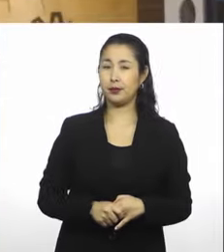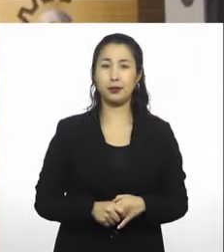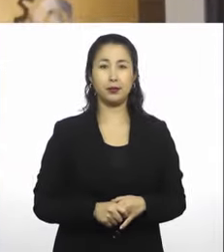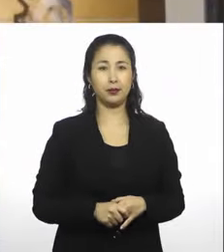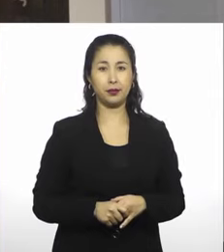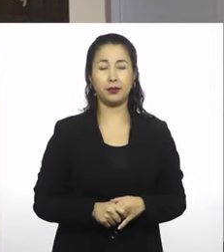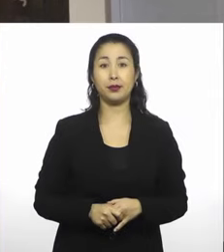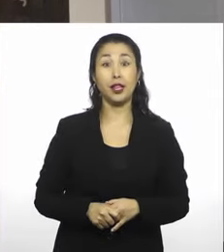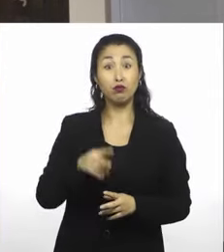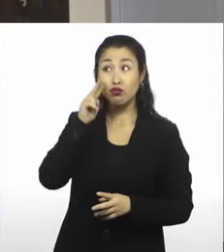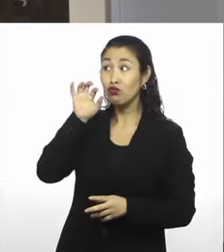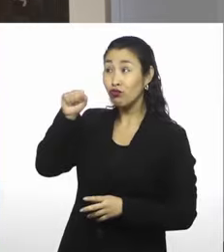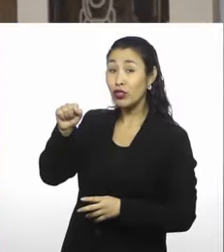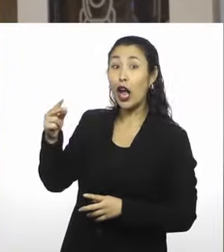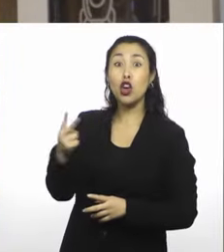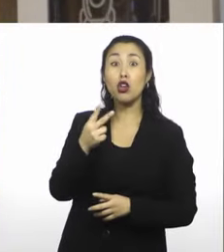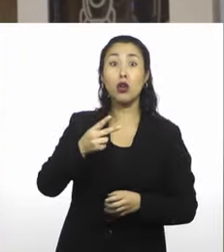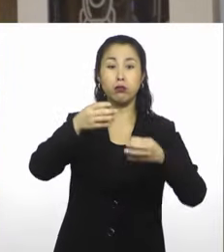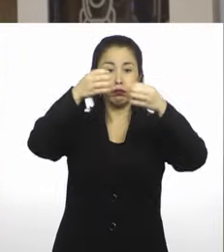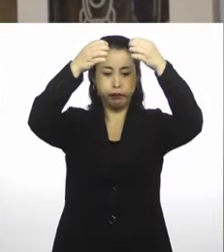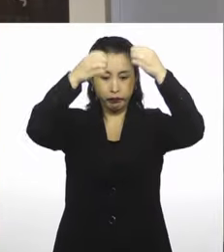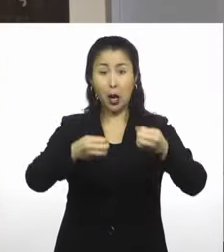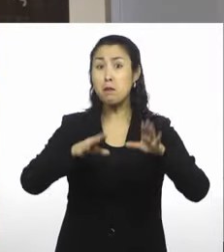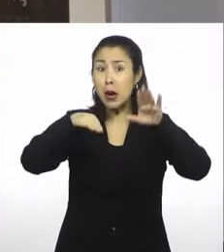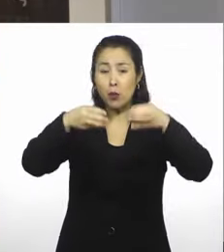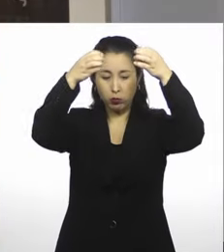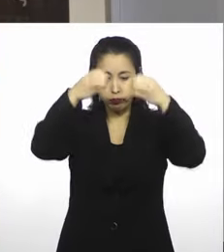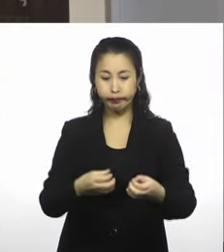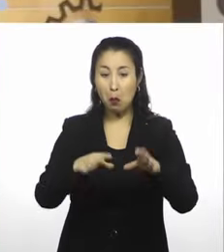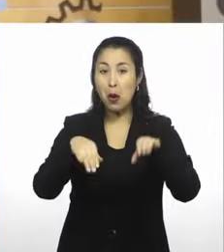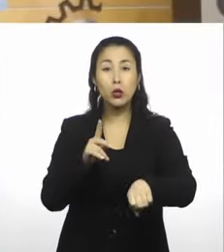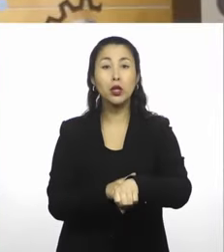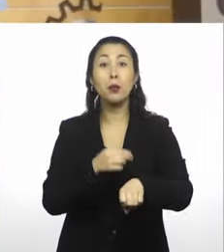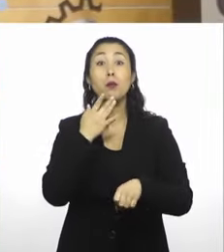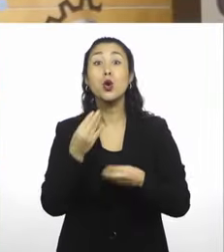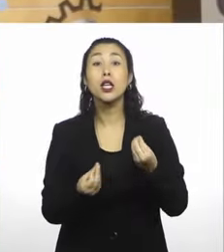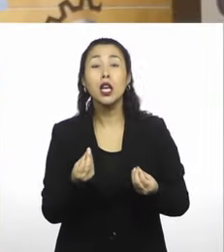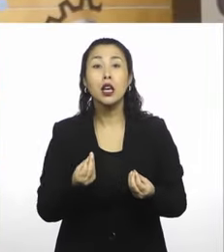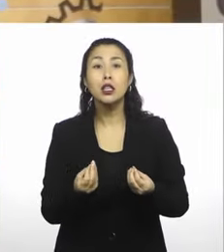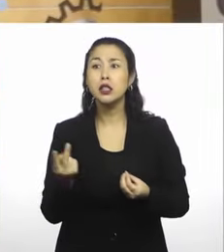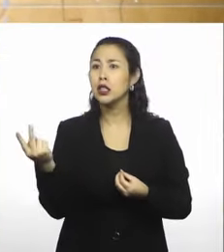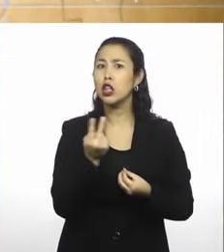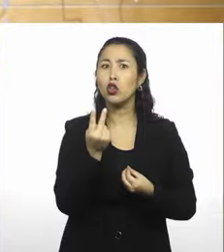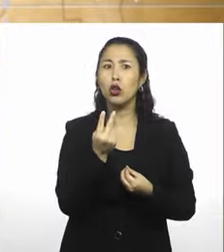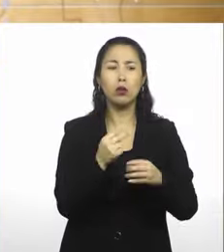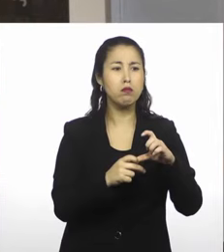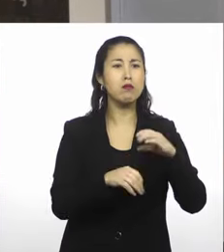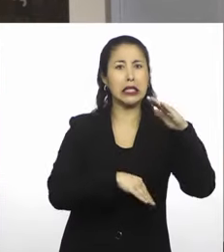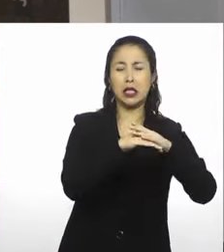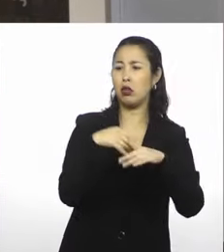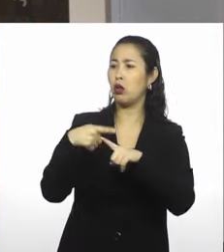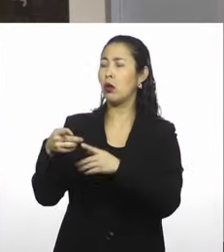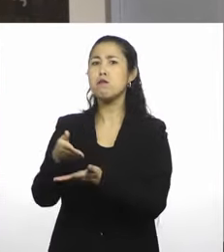Si se fijaron, ambos recipientes llegan al mismo tiempo al suelo. ¿Por qué ocurre eso si ambos tienen masa distinta? Bueno,